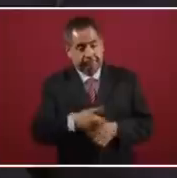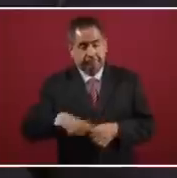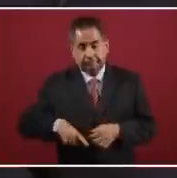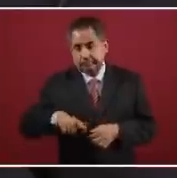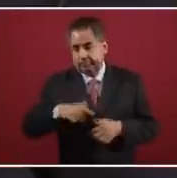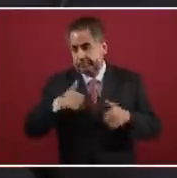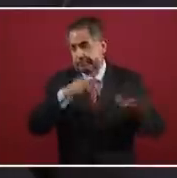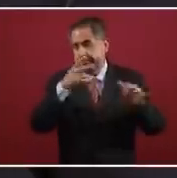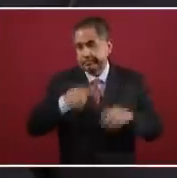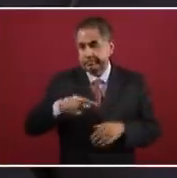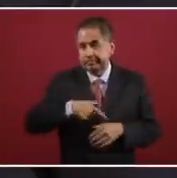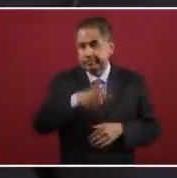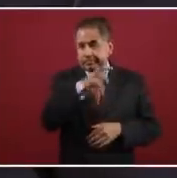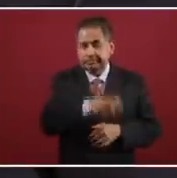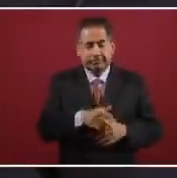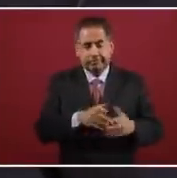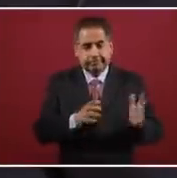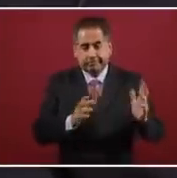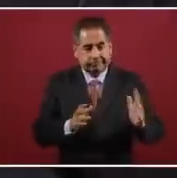del personaje,